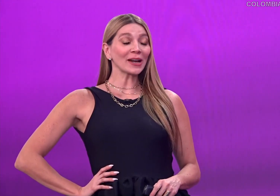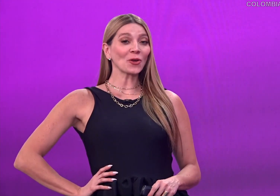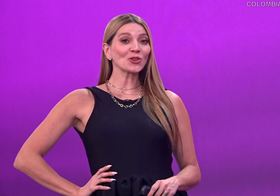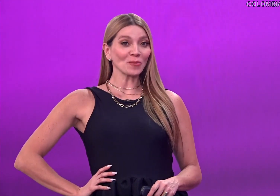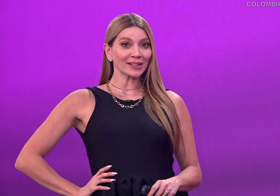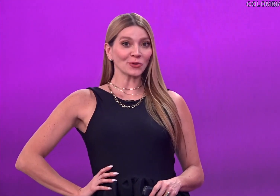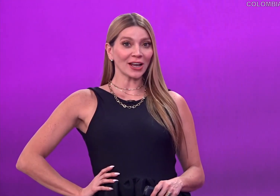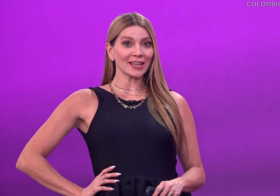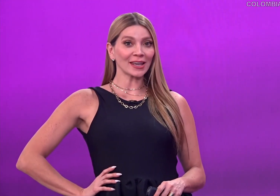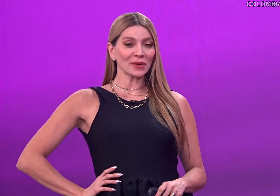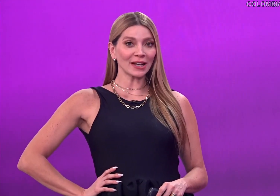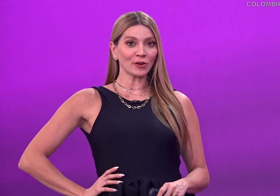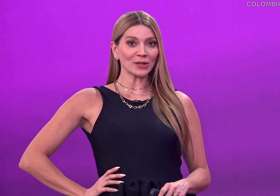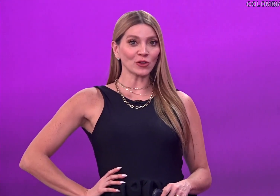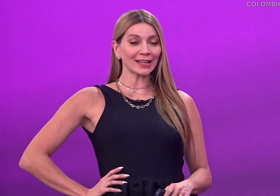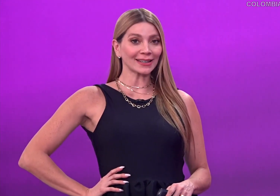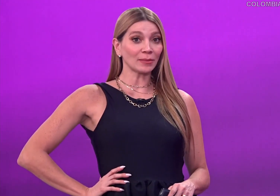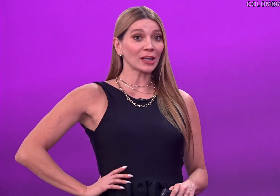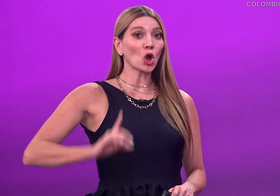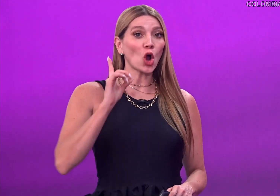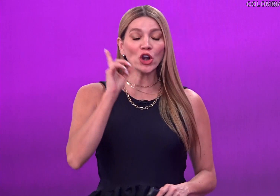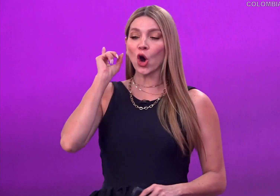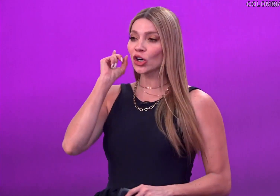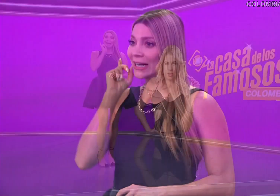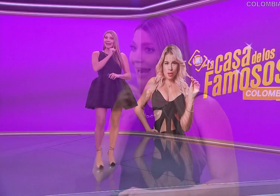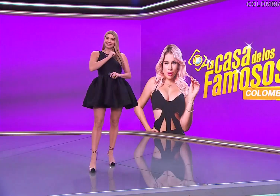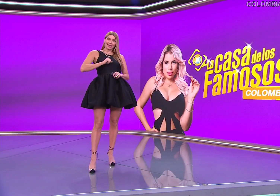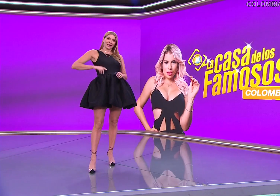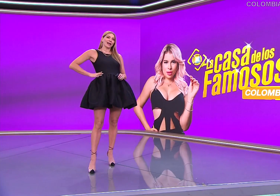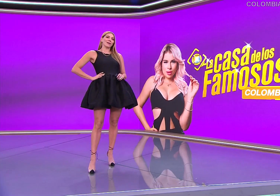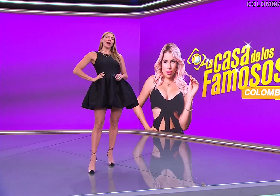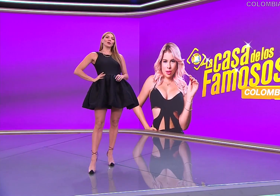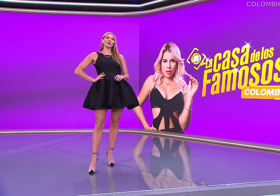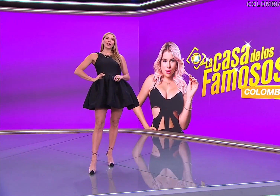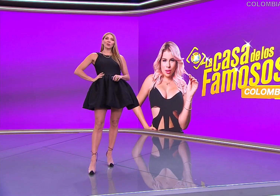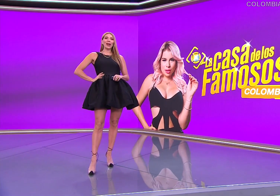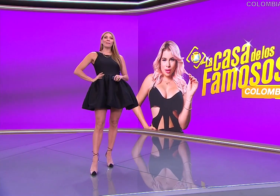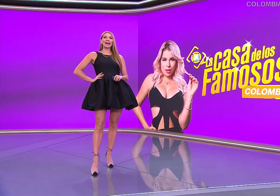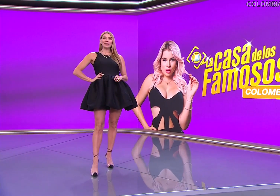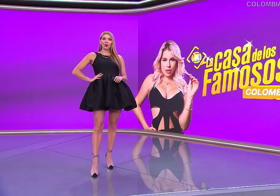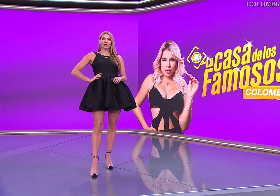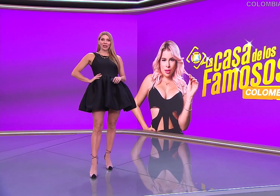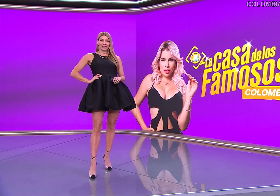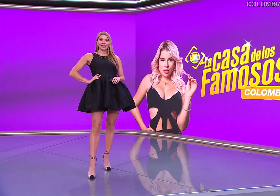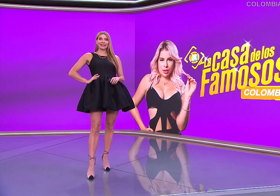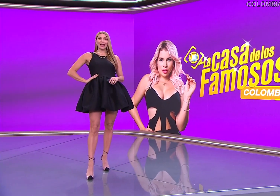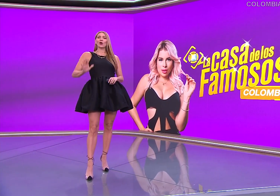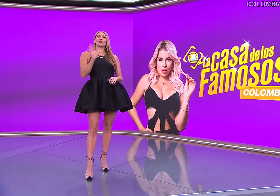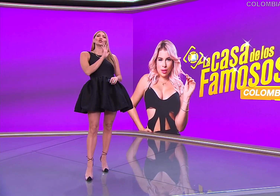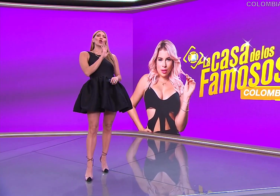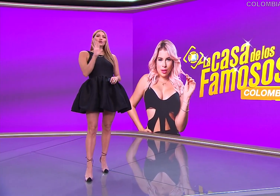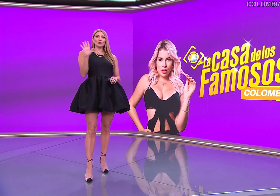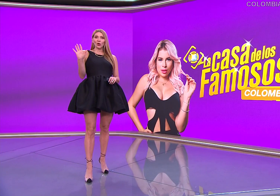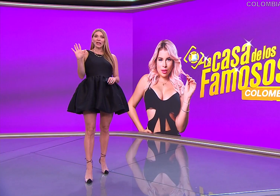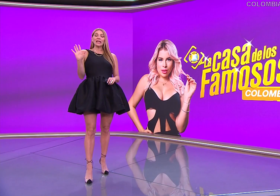Feliz noche para todos, soy Maite González y aquí empieza la información del entretenimiento con Ornella Sierra, más conocida como la Barbie costeña, que llegará